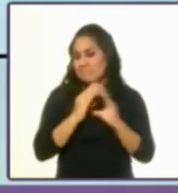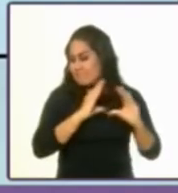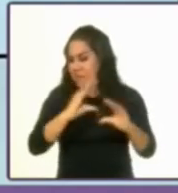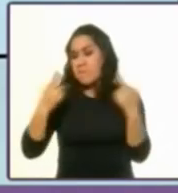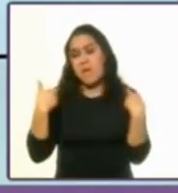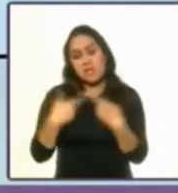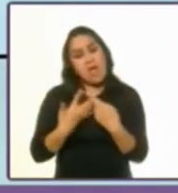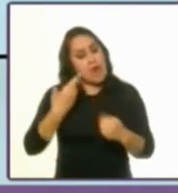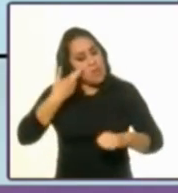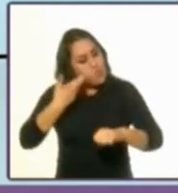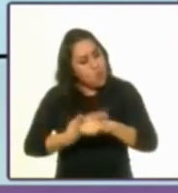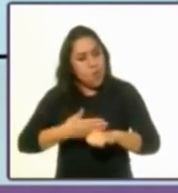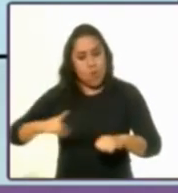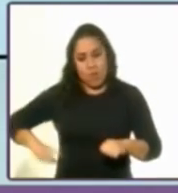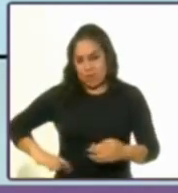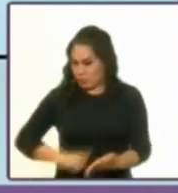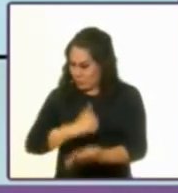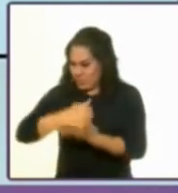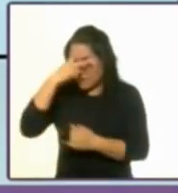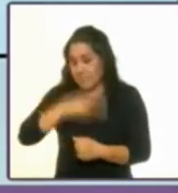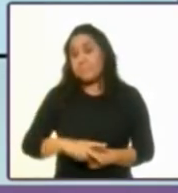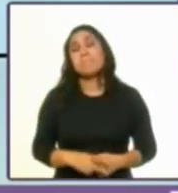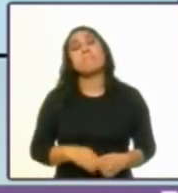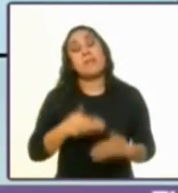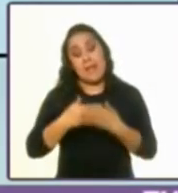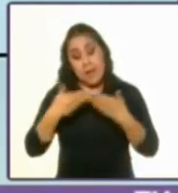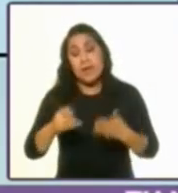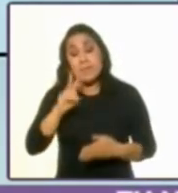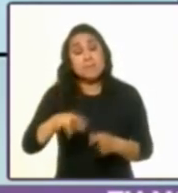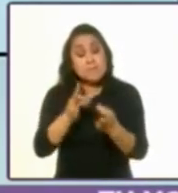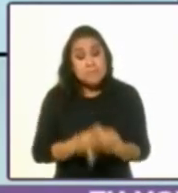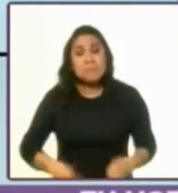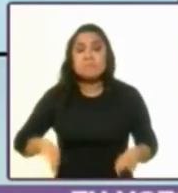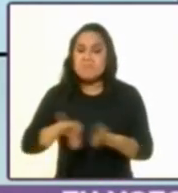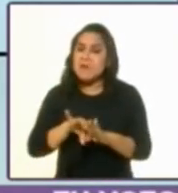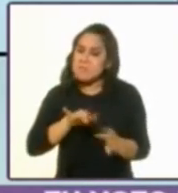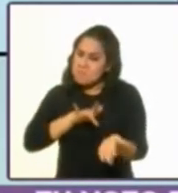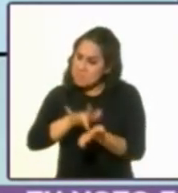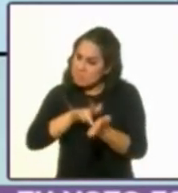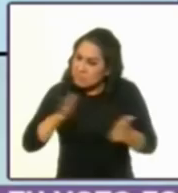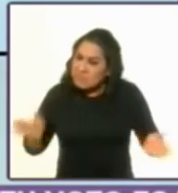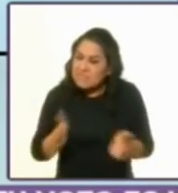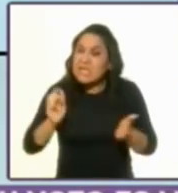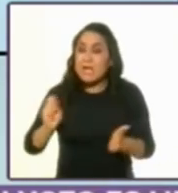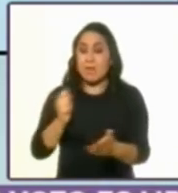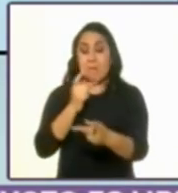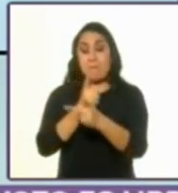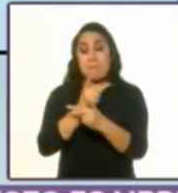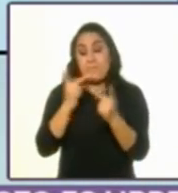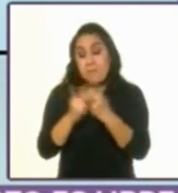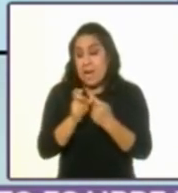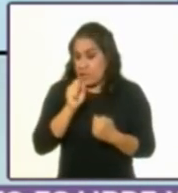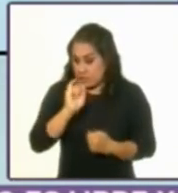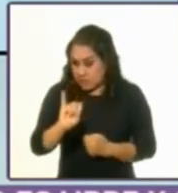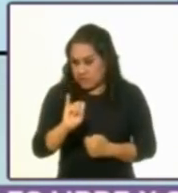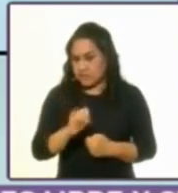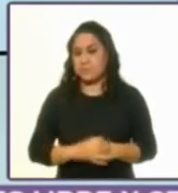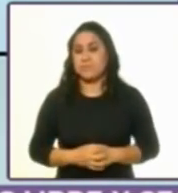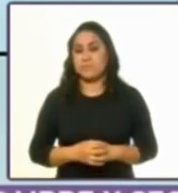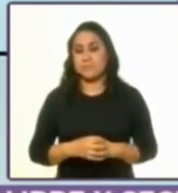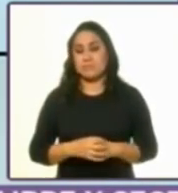maestros por otro lado es muy importante que podamos fortalecer el programa de prepas y de becas y pep así